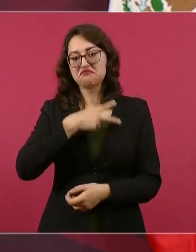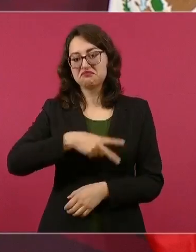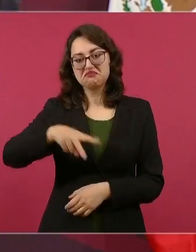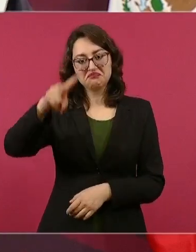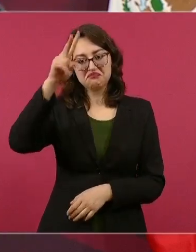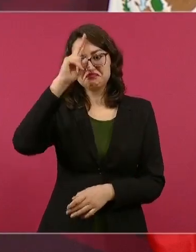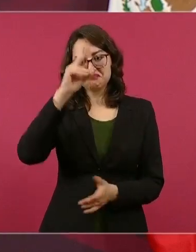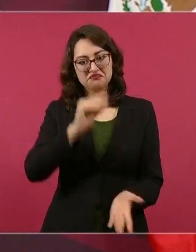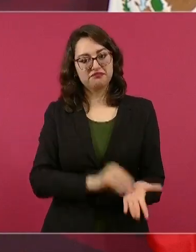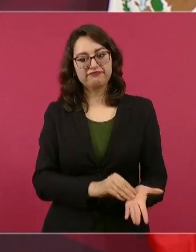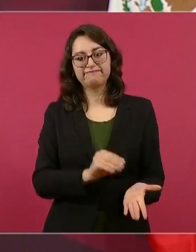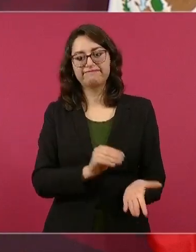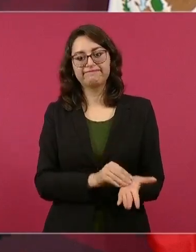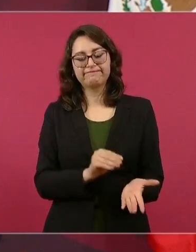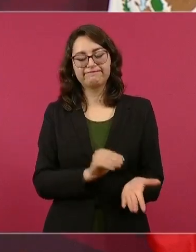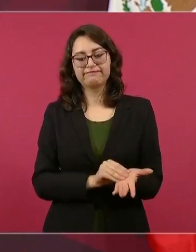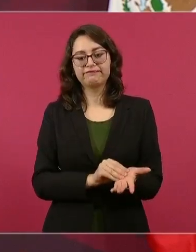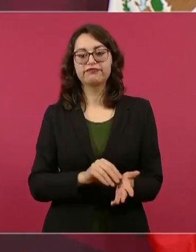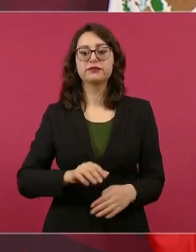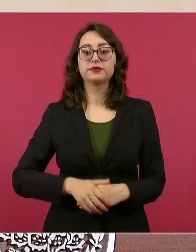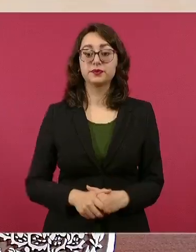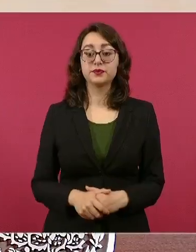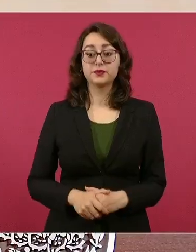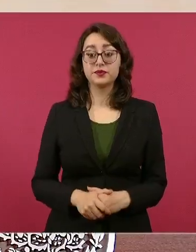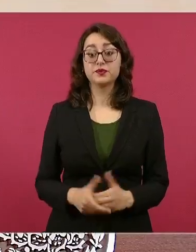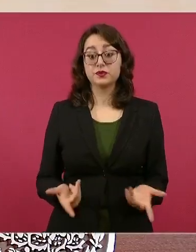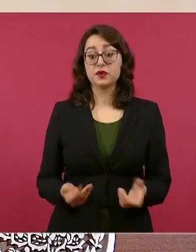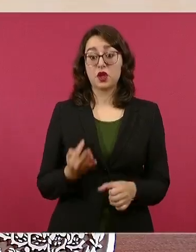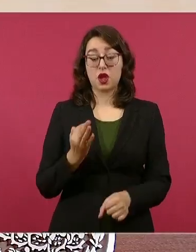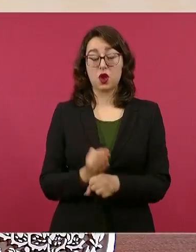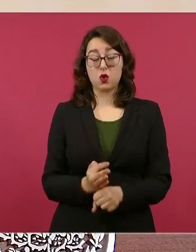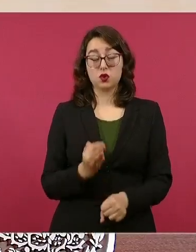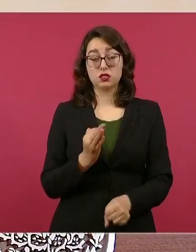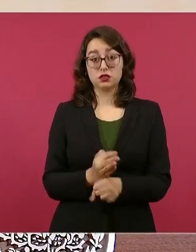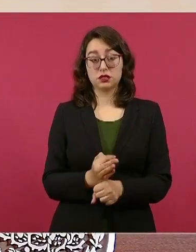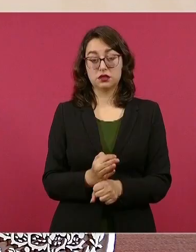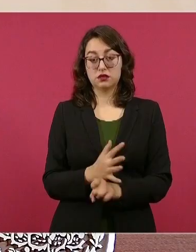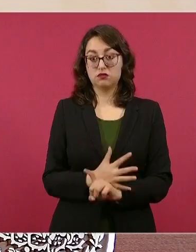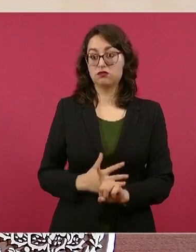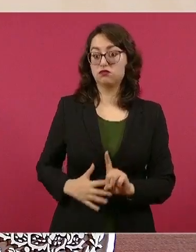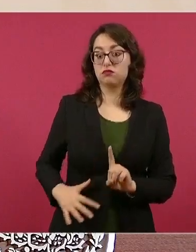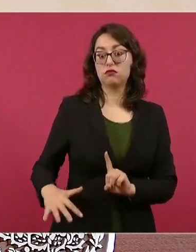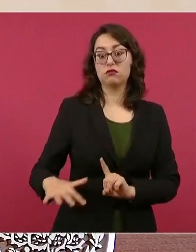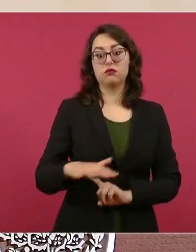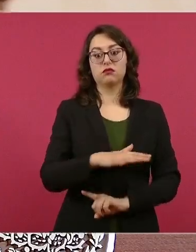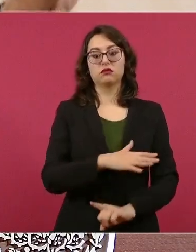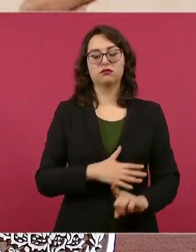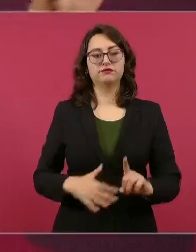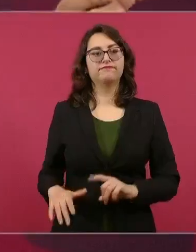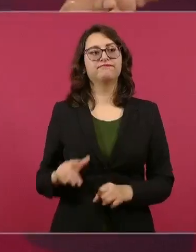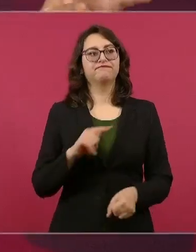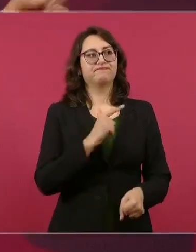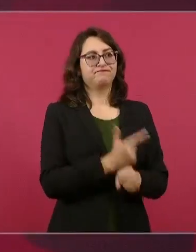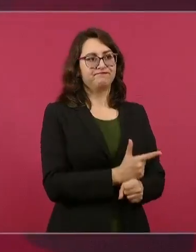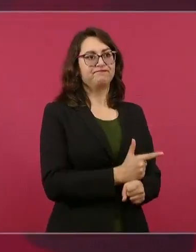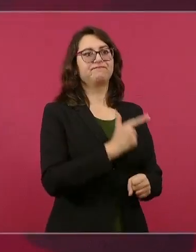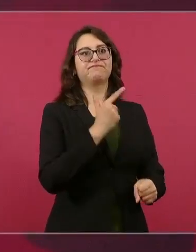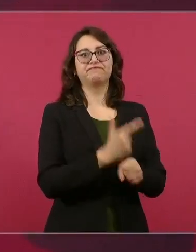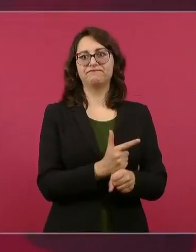Entonces, todo esto está ayudando a poner a cada quien en su